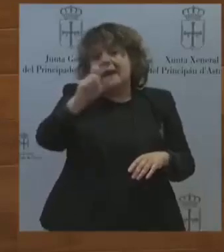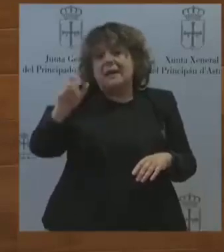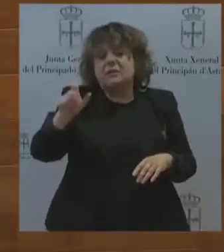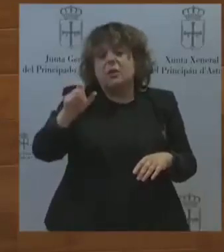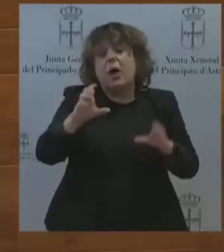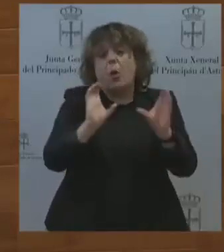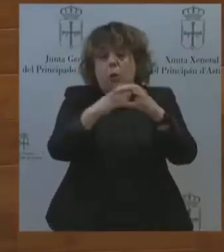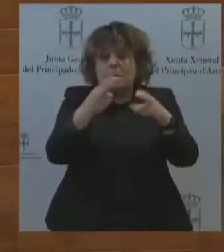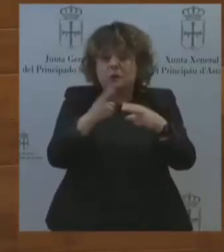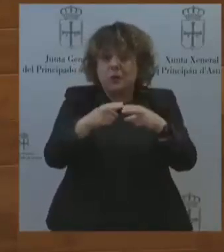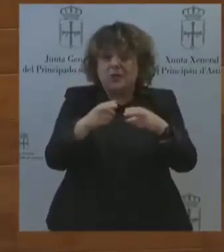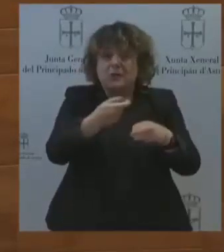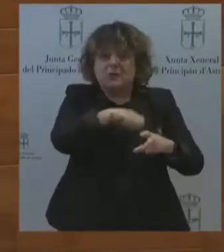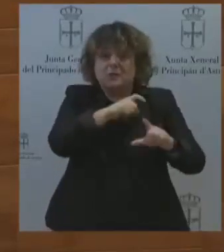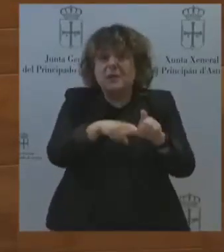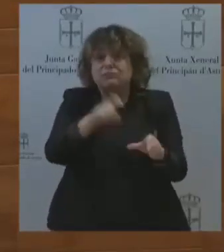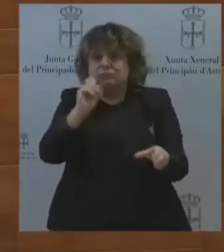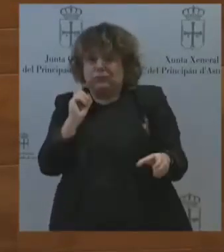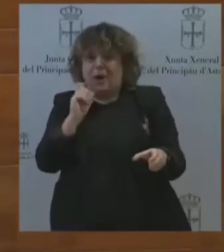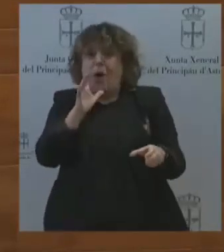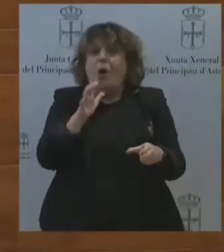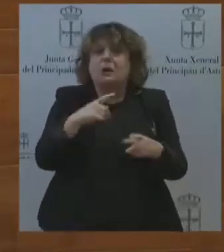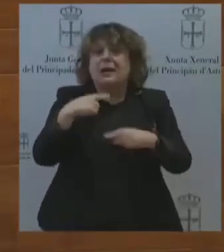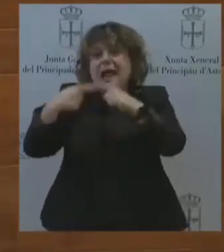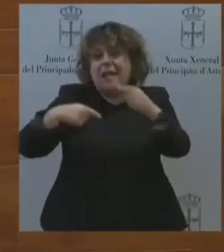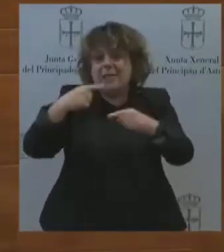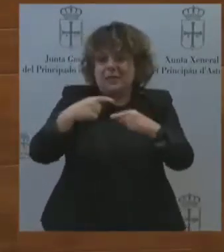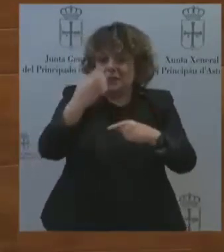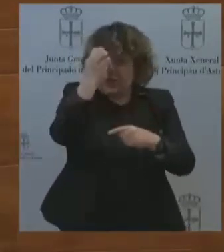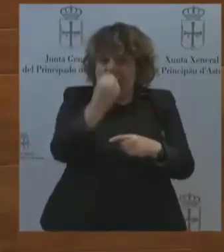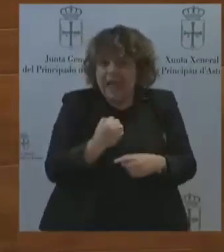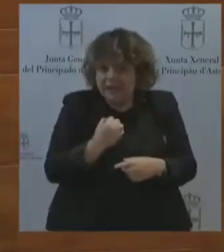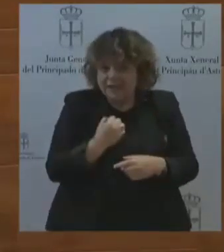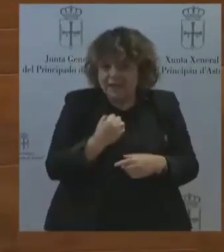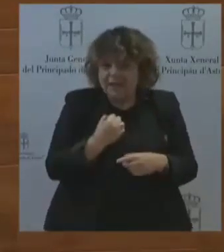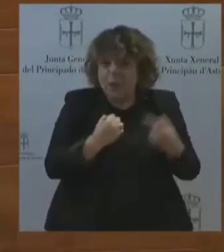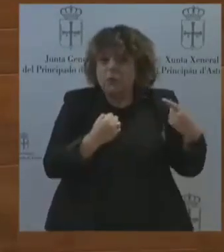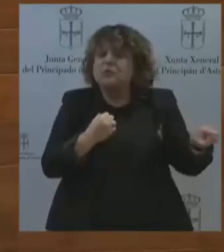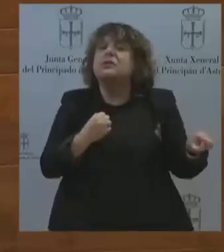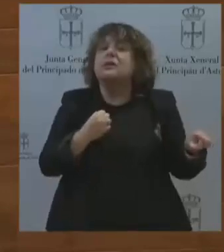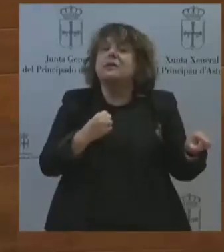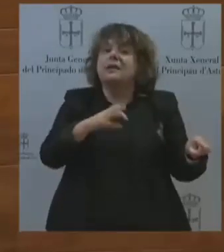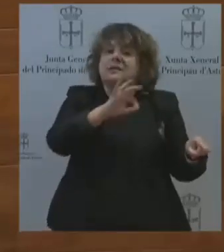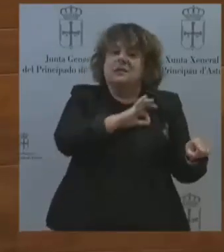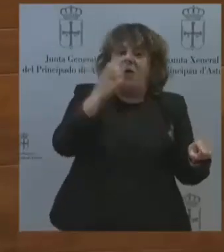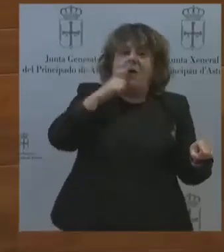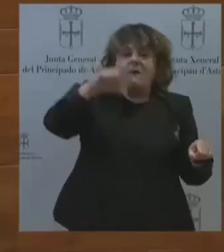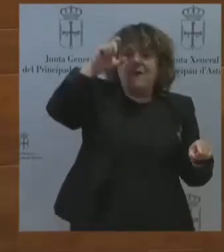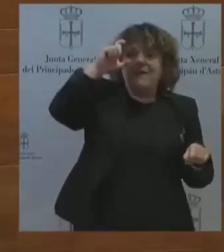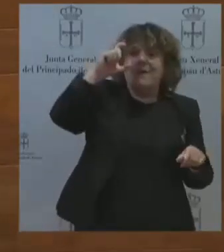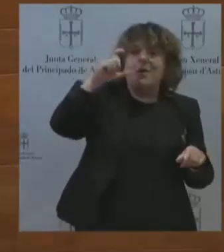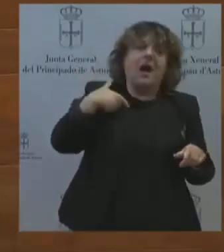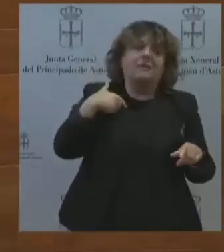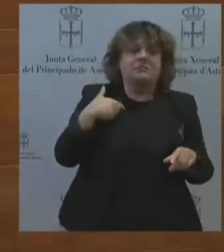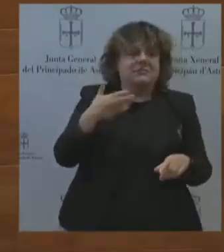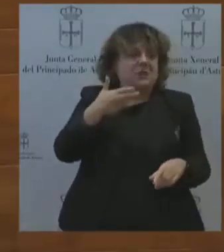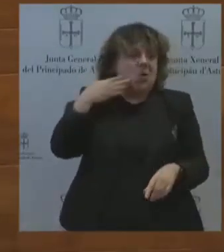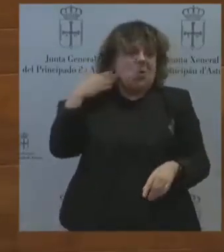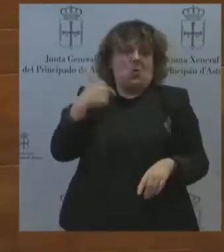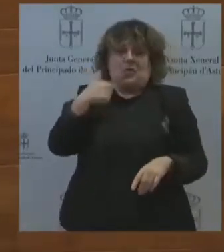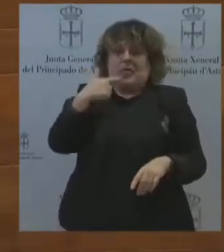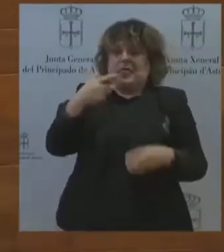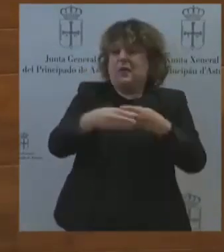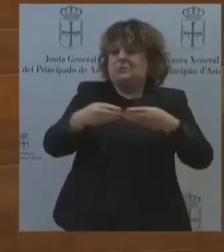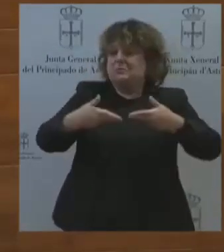Usted, señor Barbón, que presume de ser democrático, que proclama que hay que defender la democracia con uñas y dientes, se